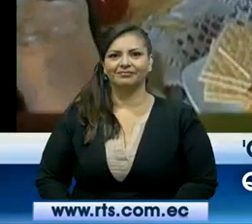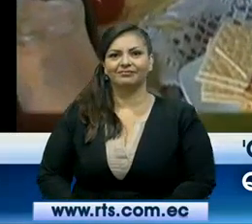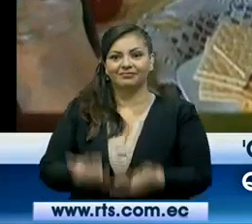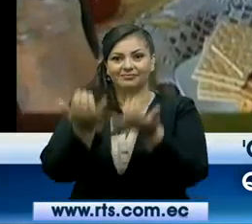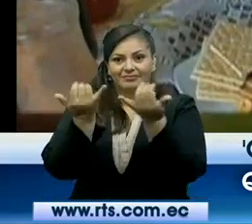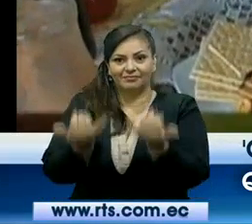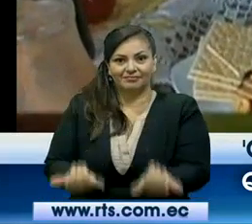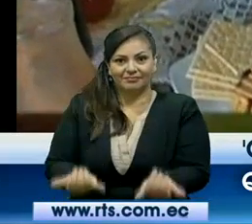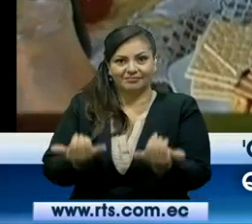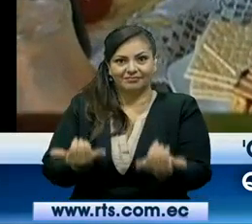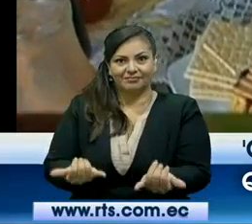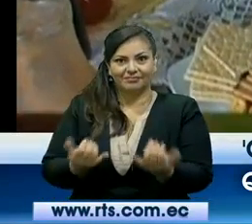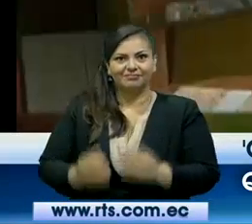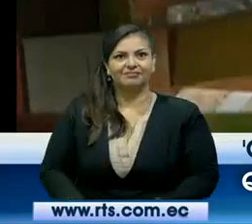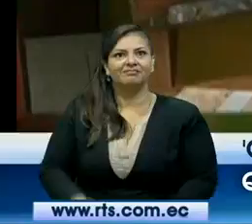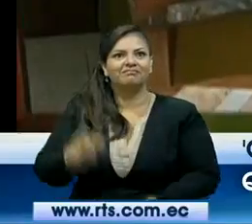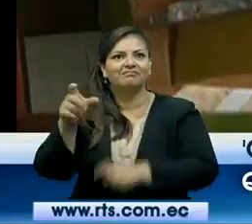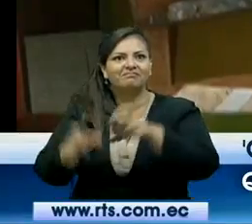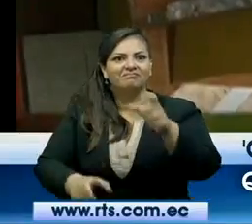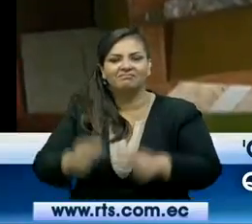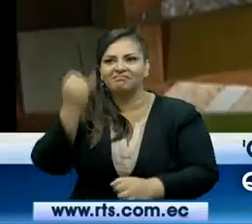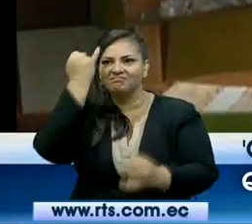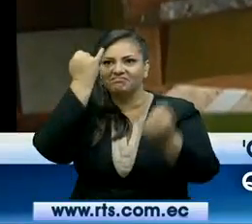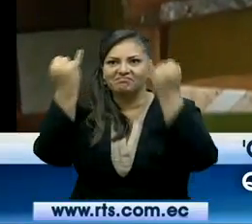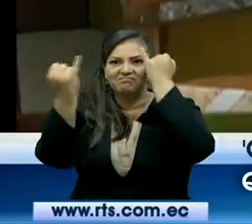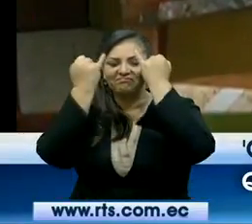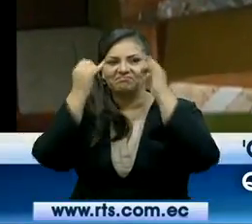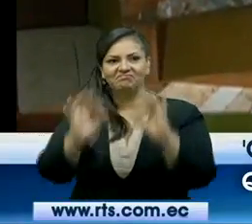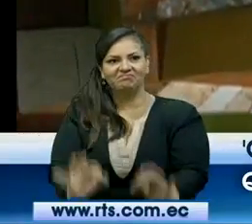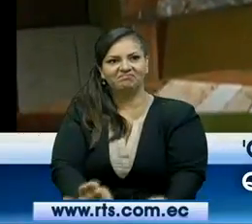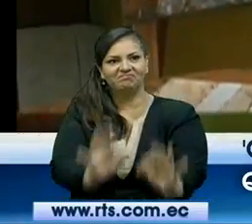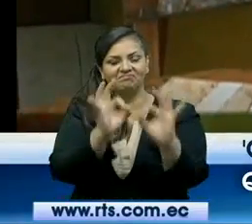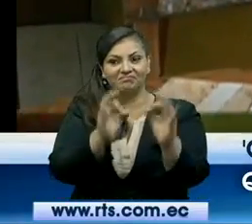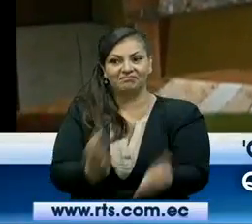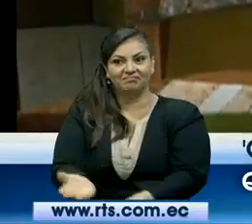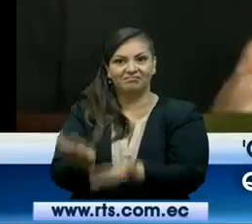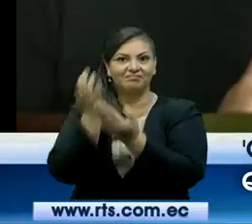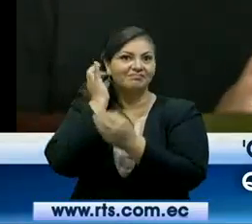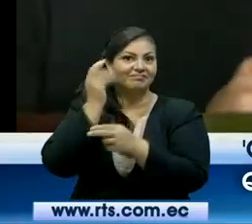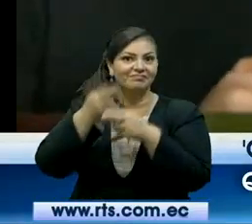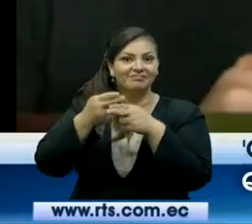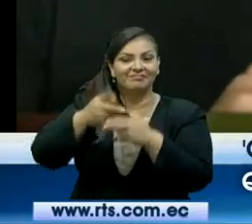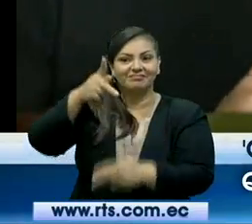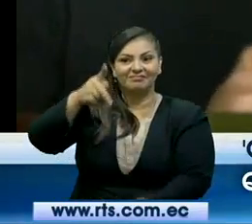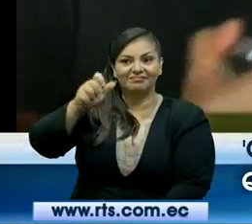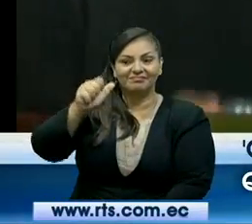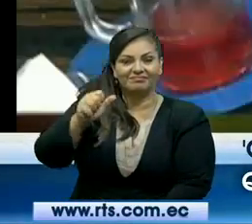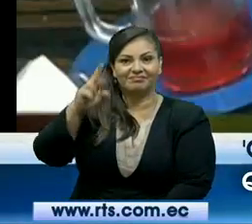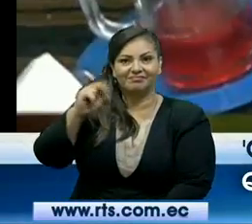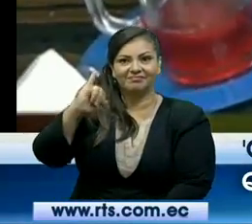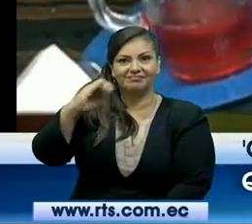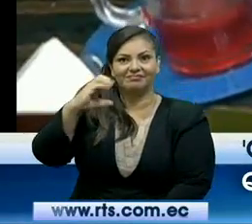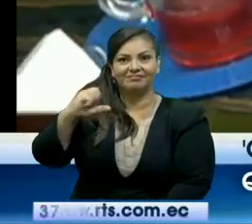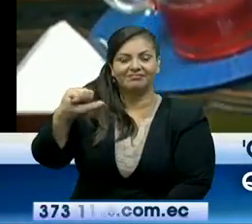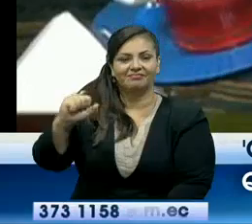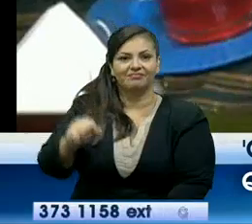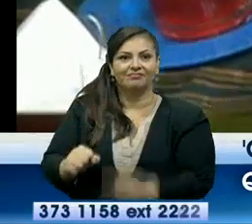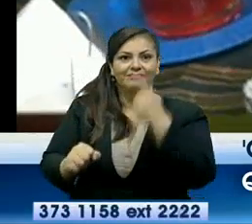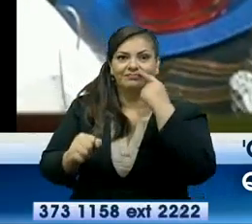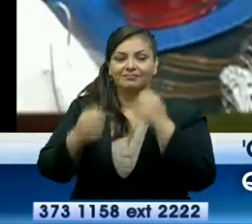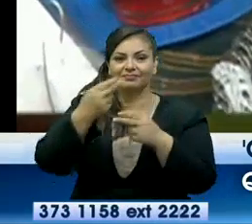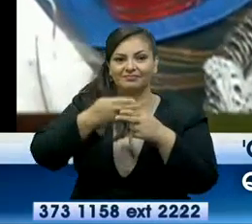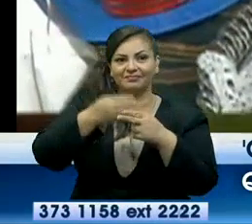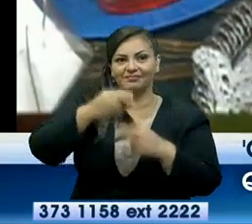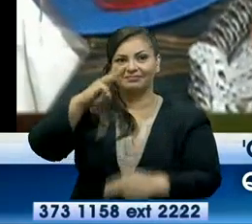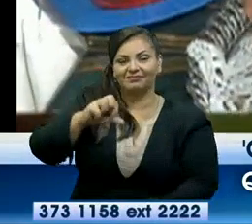gracias a la iniciativa y creatividad de la ual y chilena patricia león y marcelo cabrera pudimos conocer